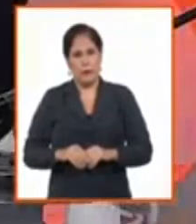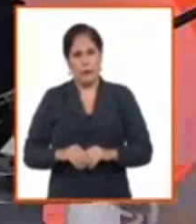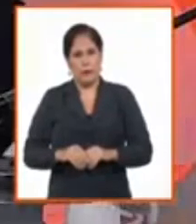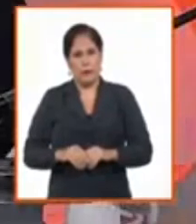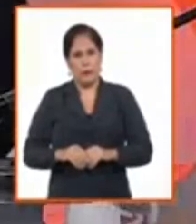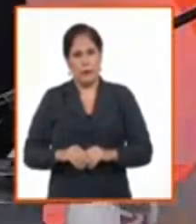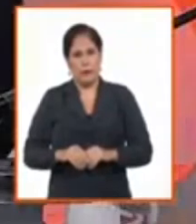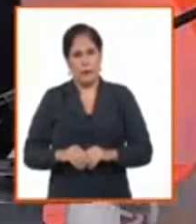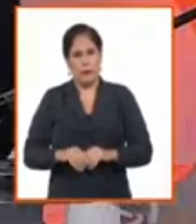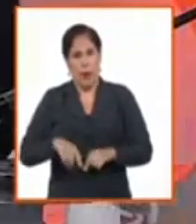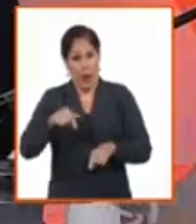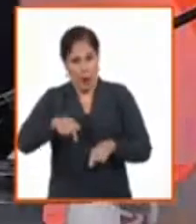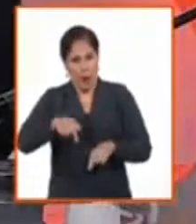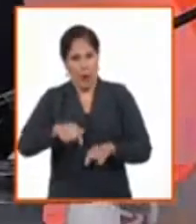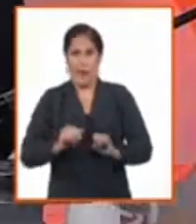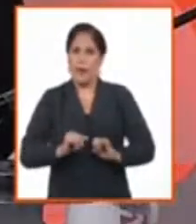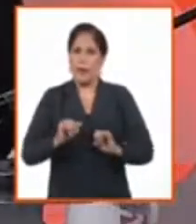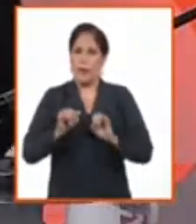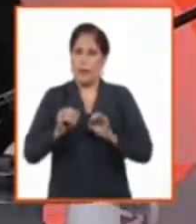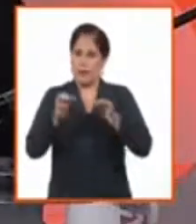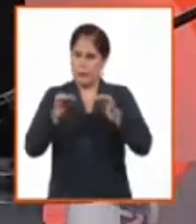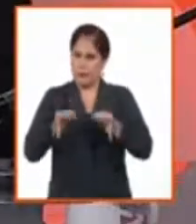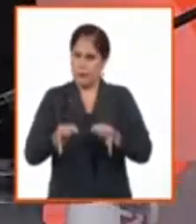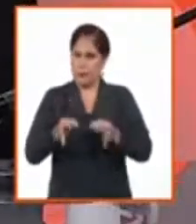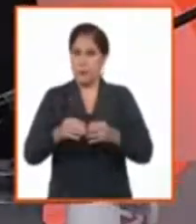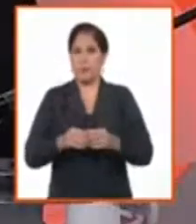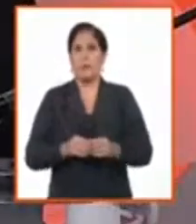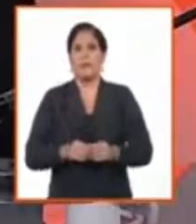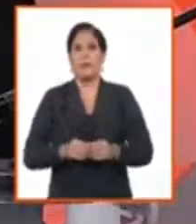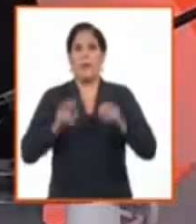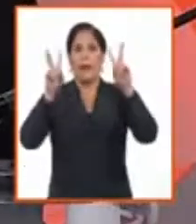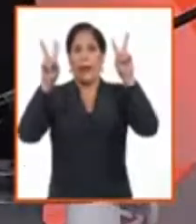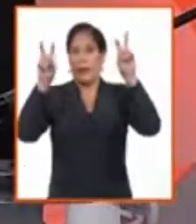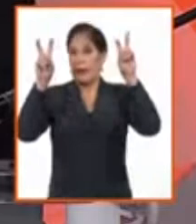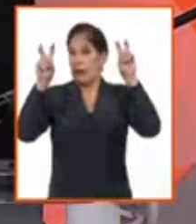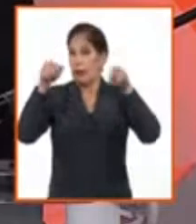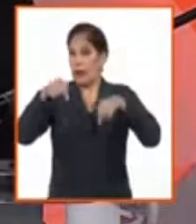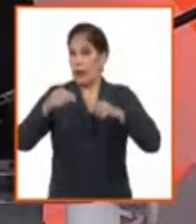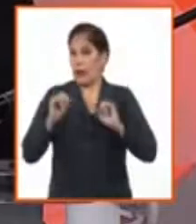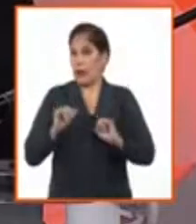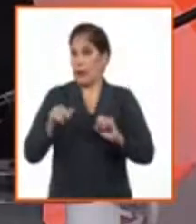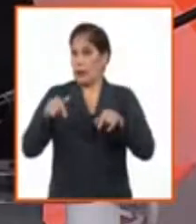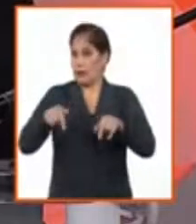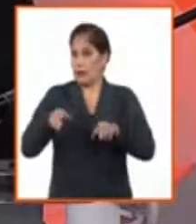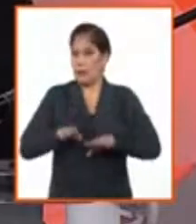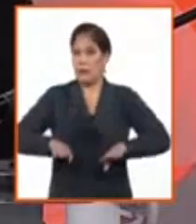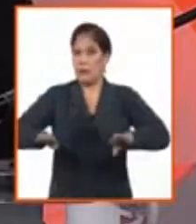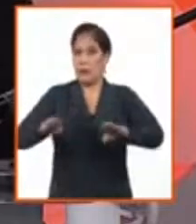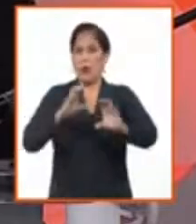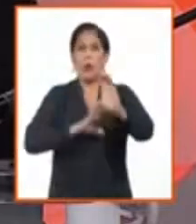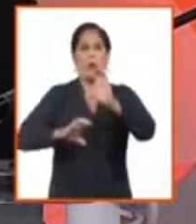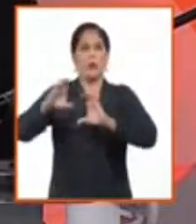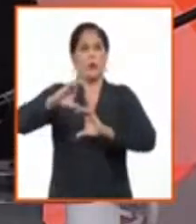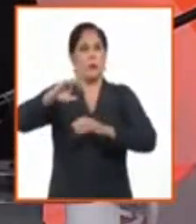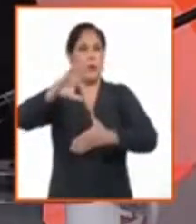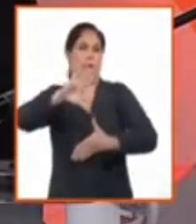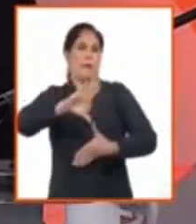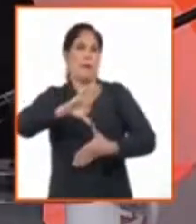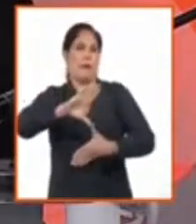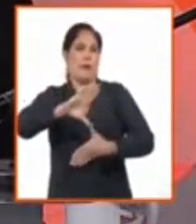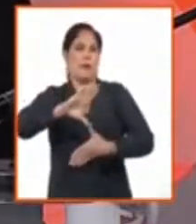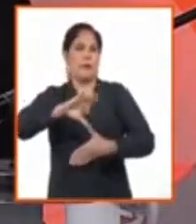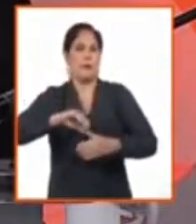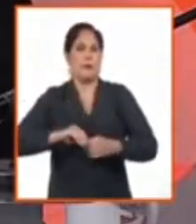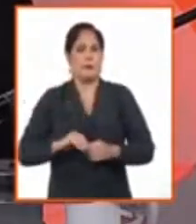bueno vamos entonces a nuestro tema de este programa la cumbre de las américas o las cumbres